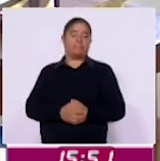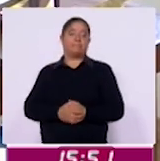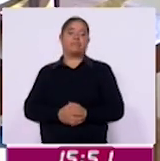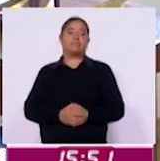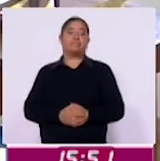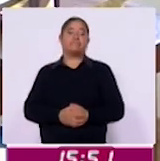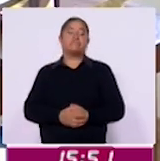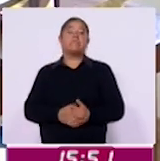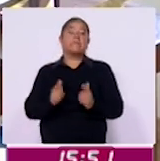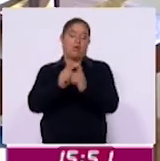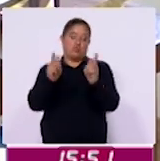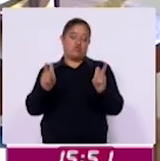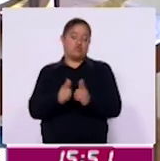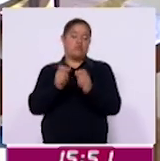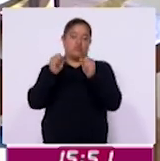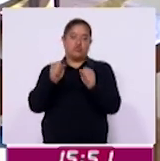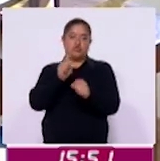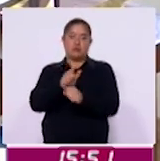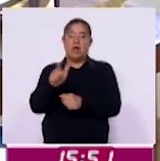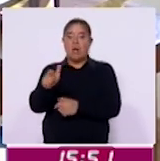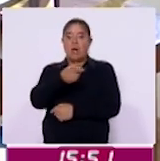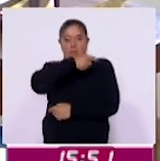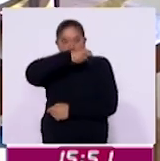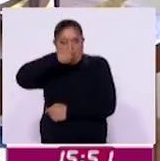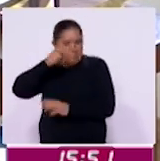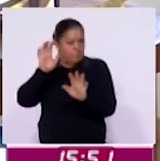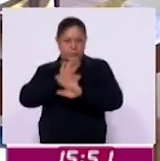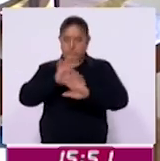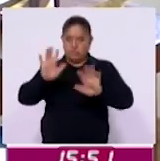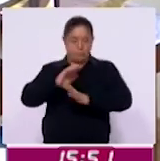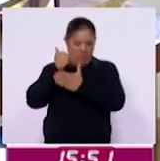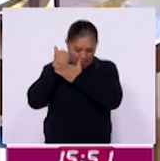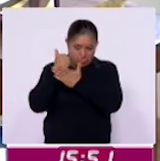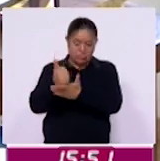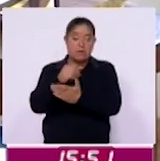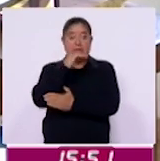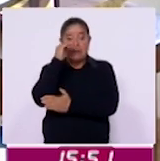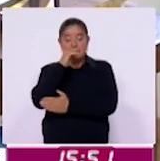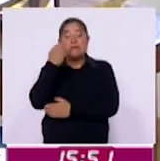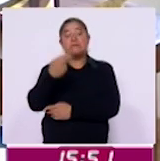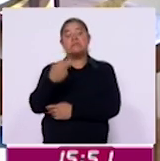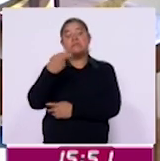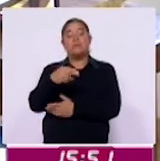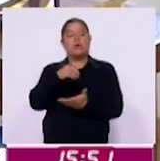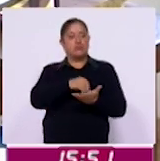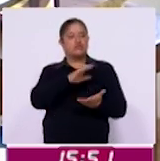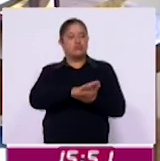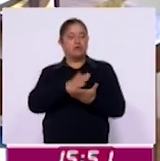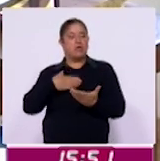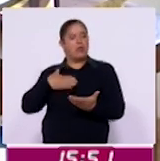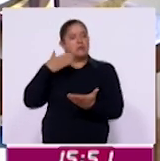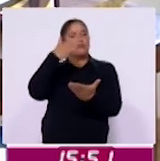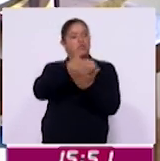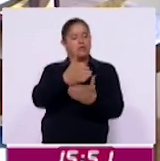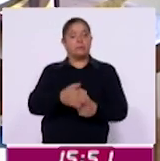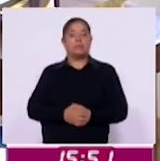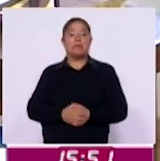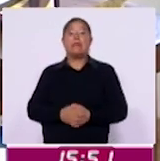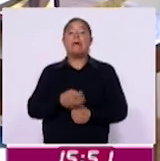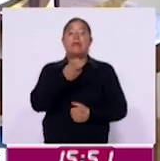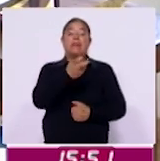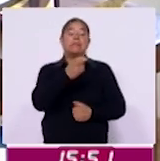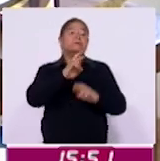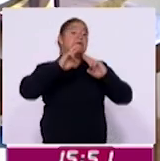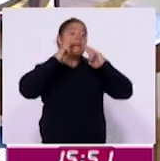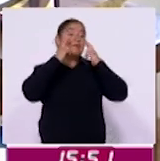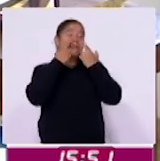organización social sin fines de lucro, completamente asistencial y gratuita, llamada Consultando Ando, y que esta se encarga del